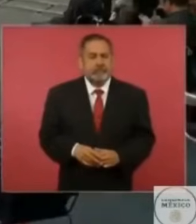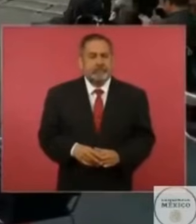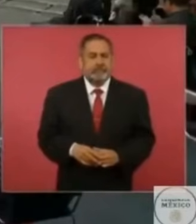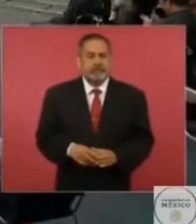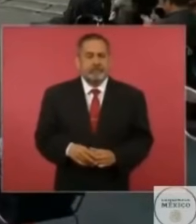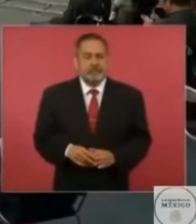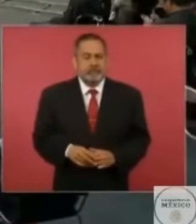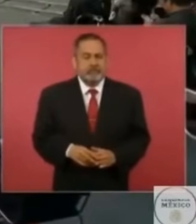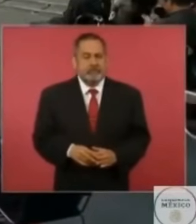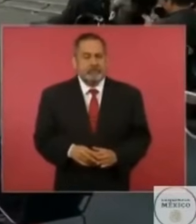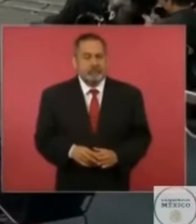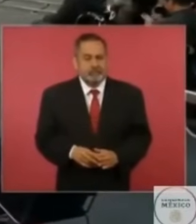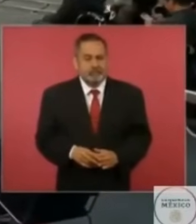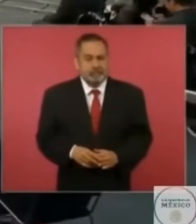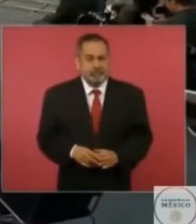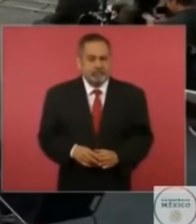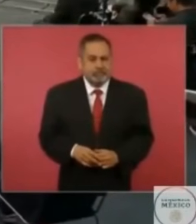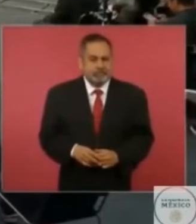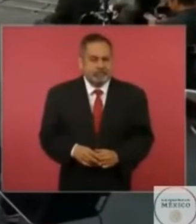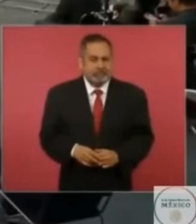Y no ser